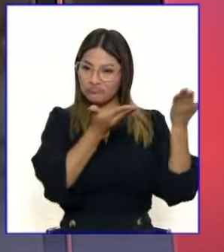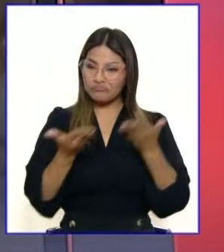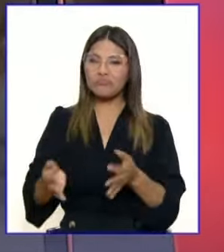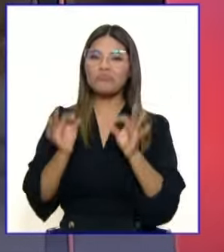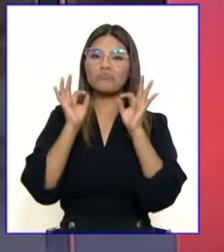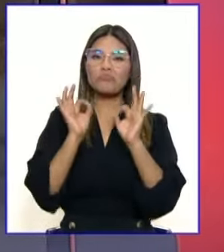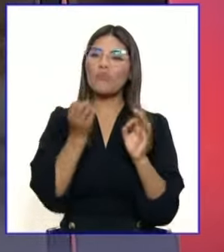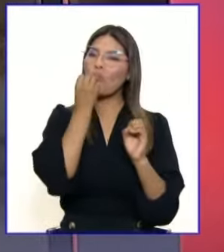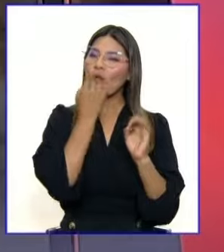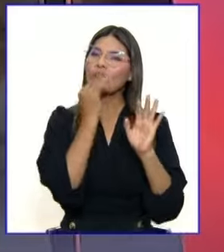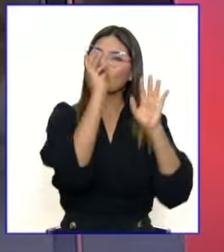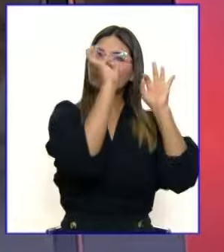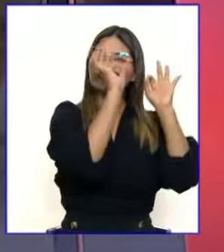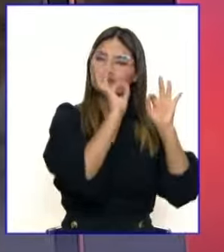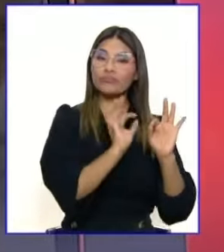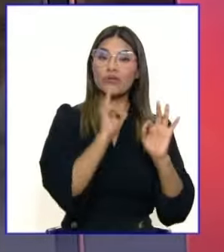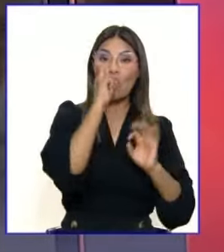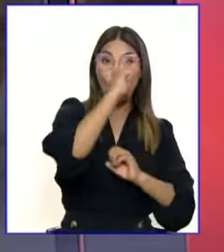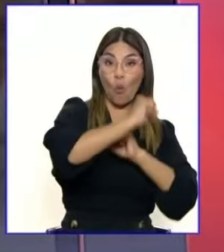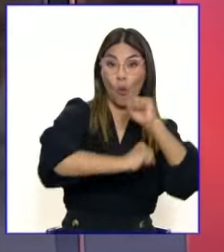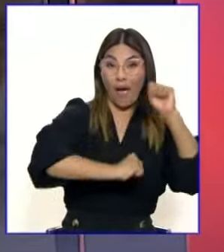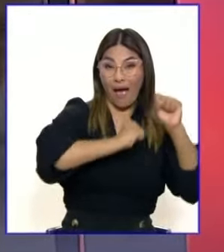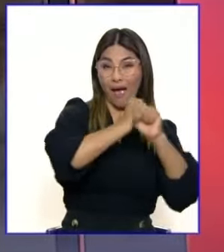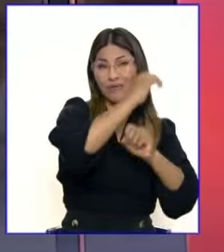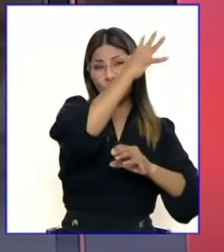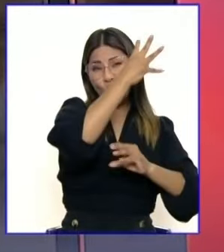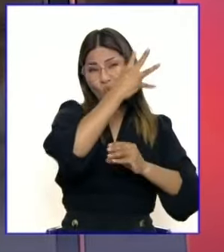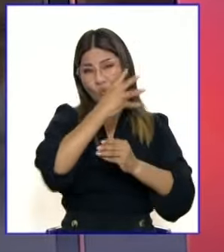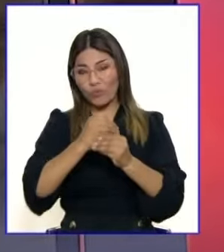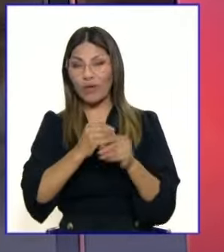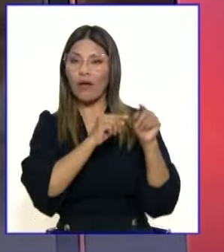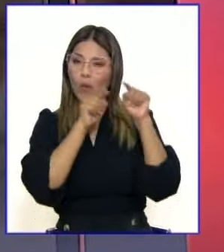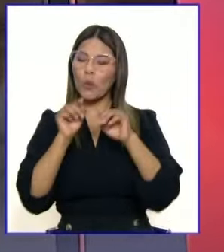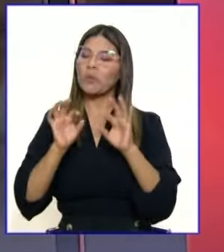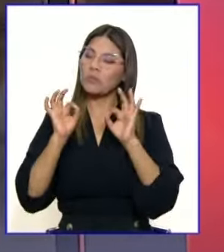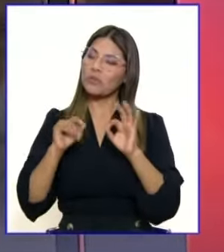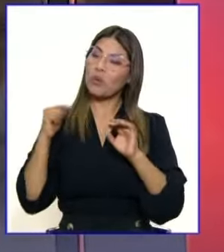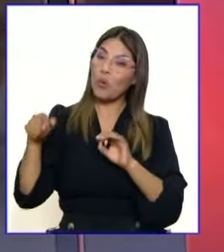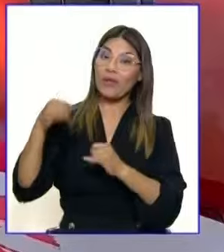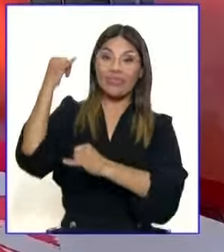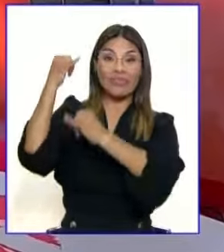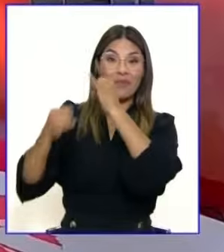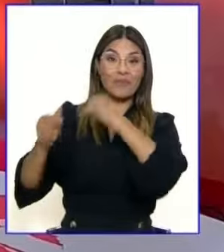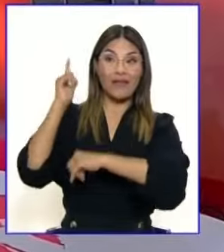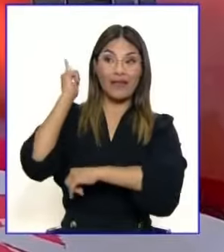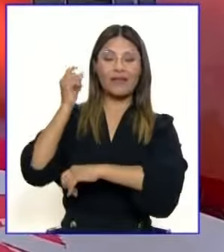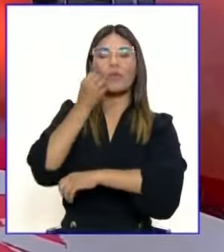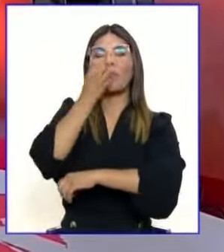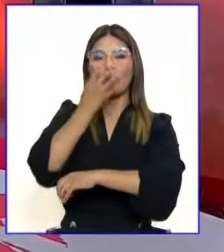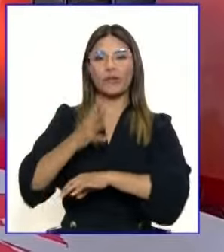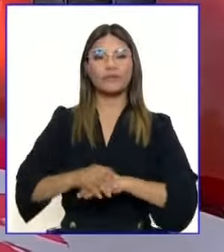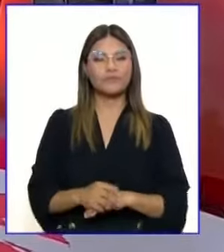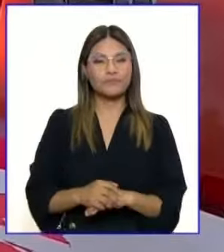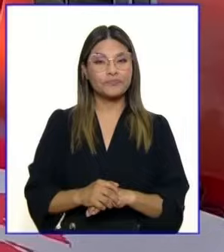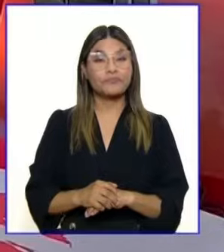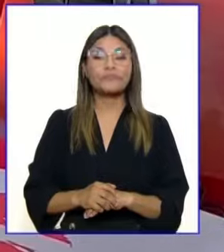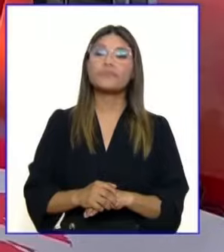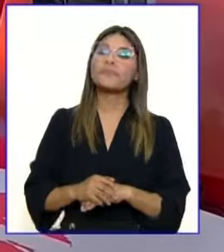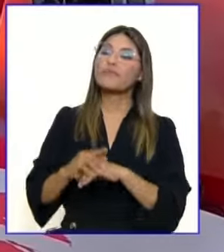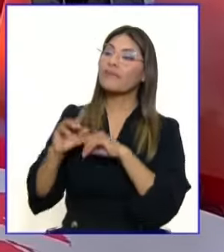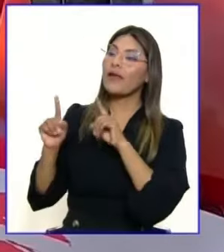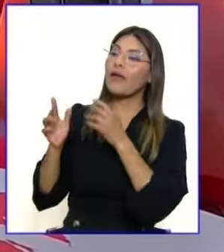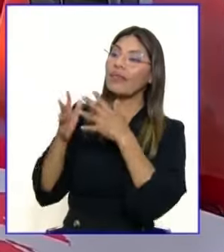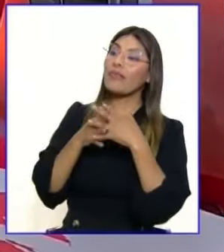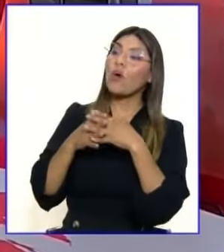han llevado una agenda todo el año que se culmina esta semana con los líderes. Y precisamente, Natalia, Estados Unidos fue la economía anfitriona